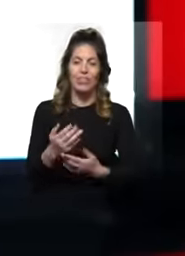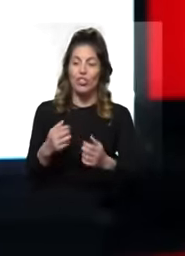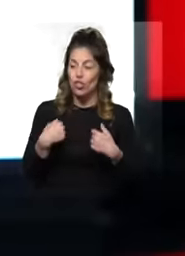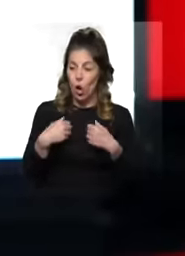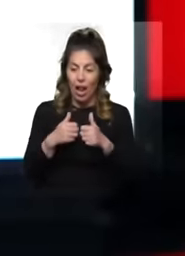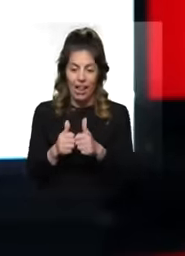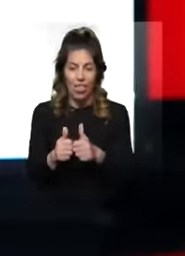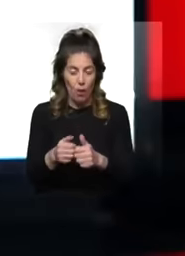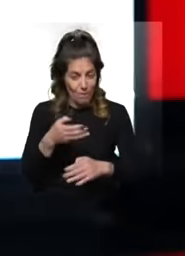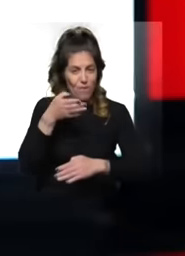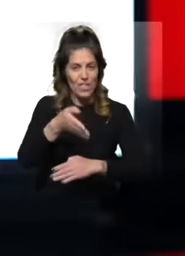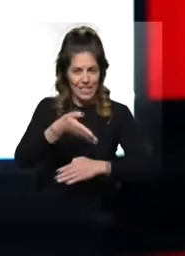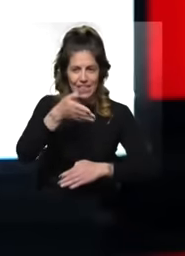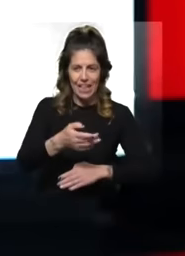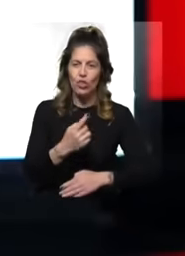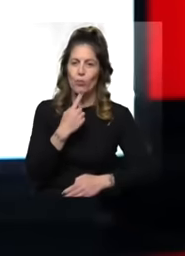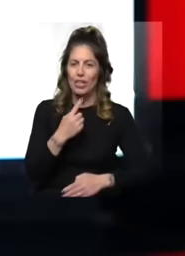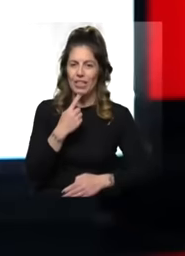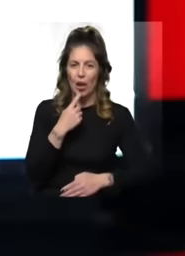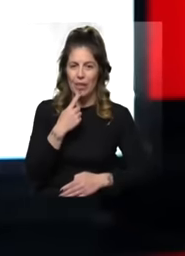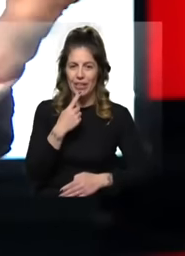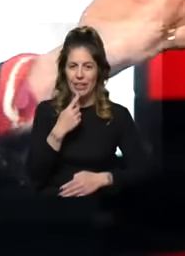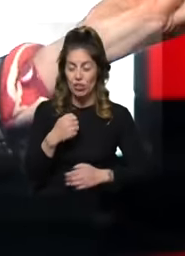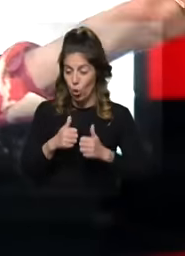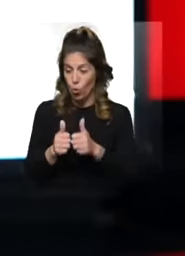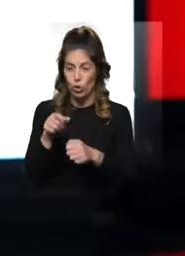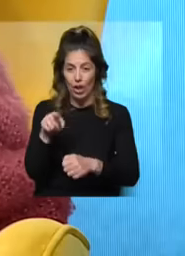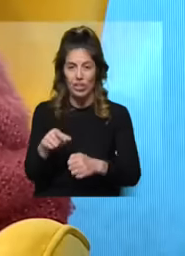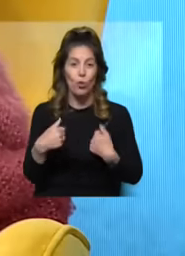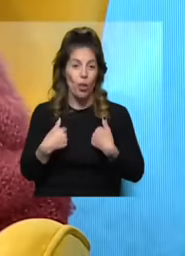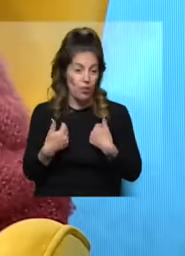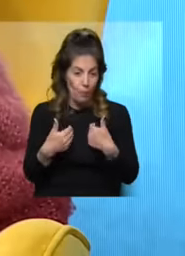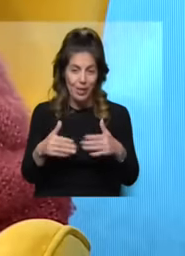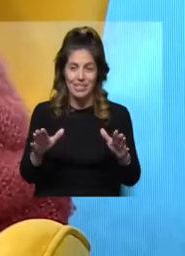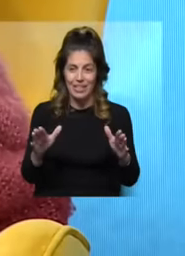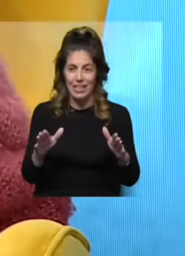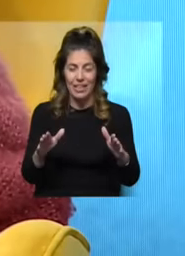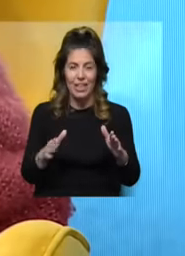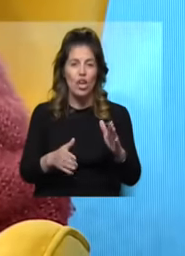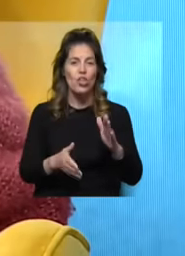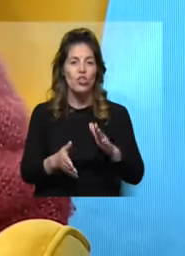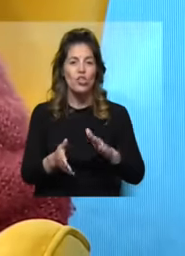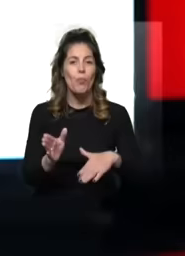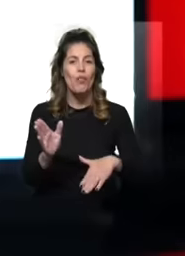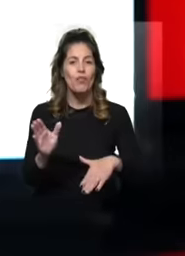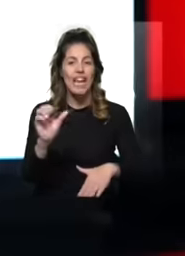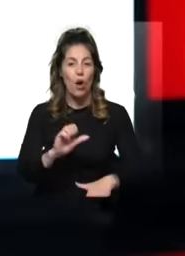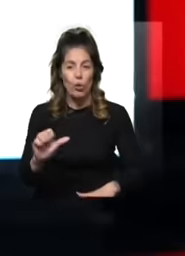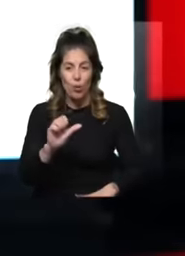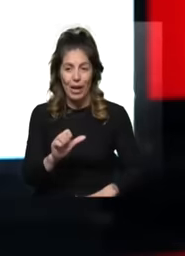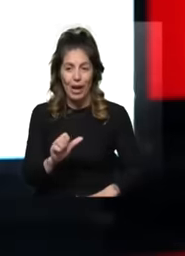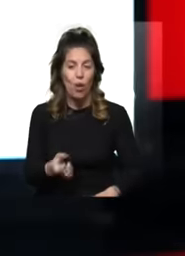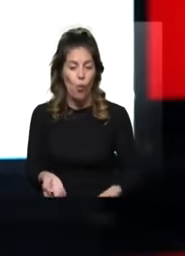lado, militando políticamente con Mario, que fueron mis inicios, yo me voy a Europa, ¿te acordás? ¿Sí? Y cuando vuelvo, que